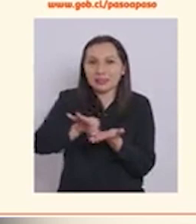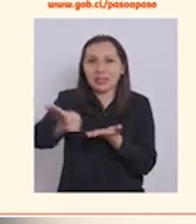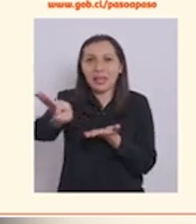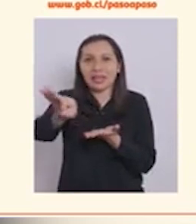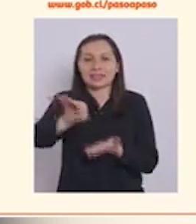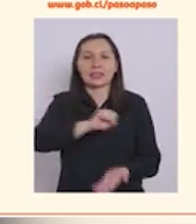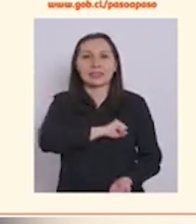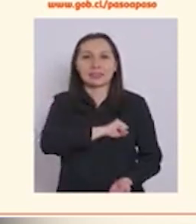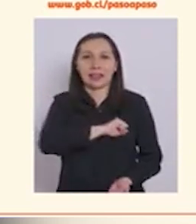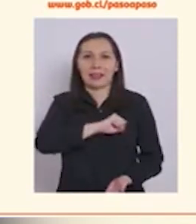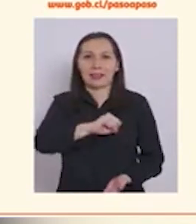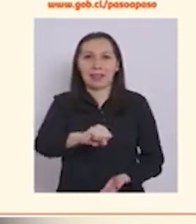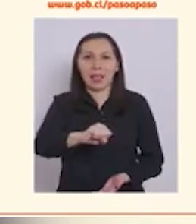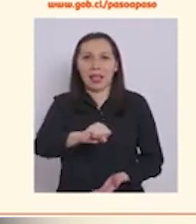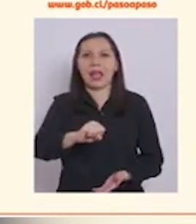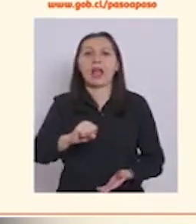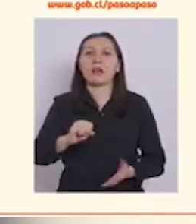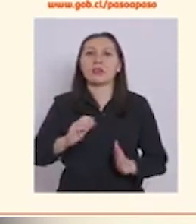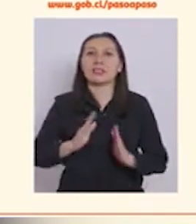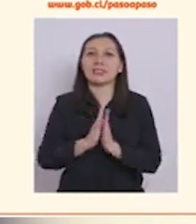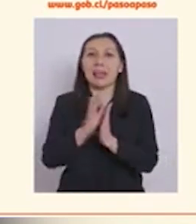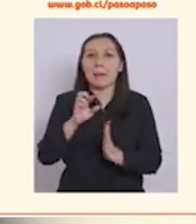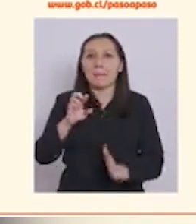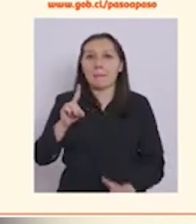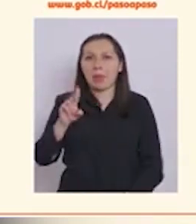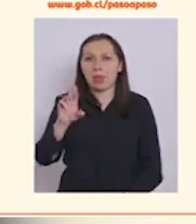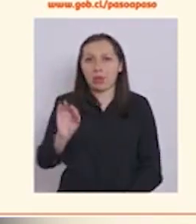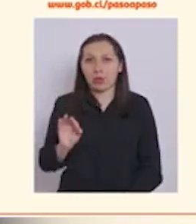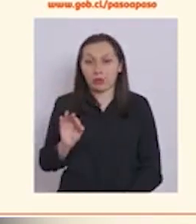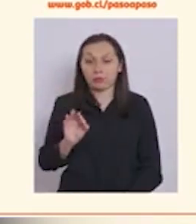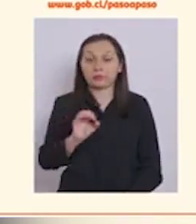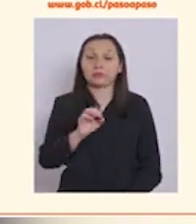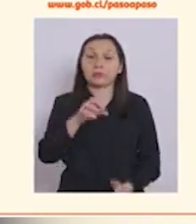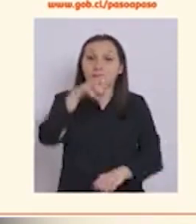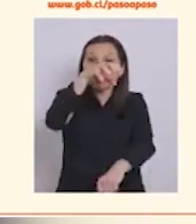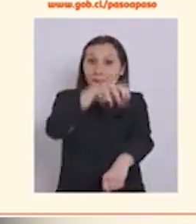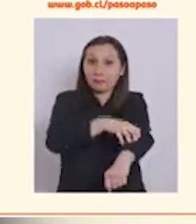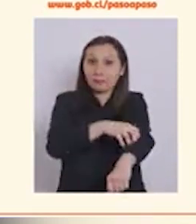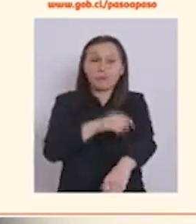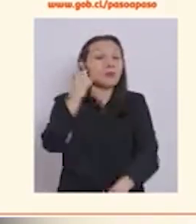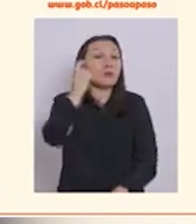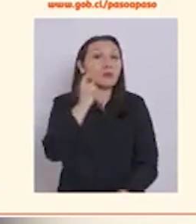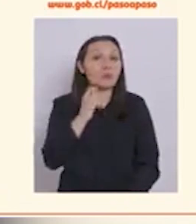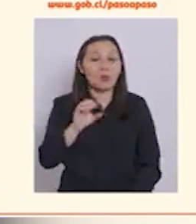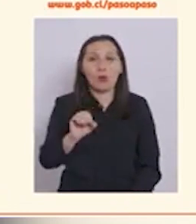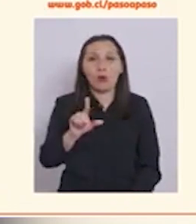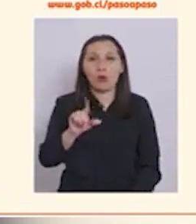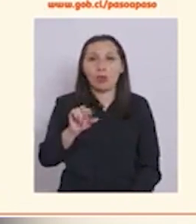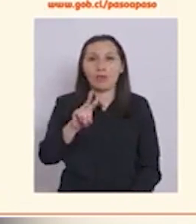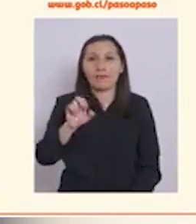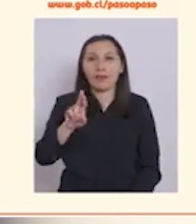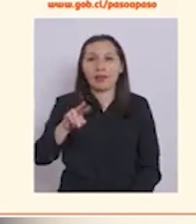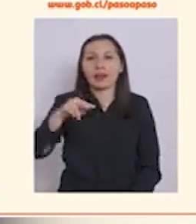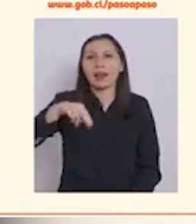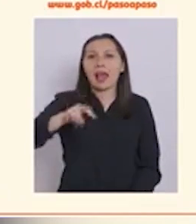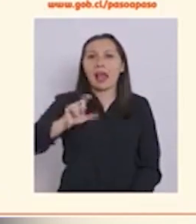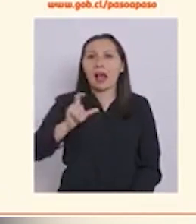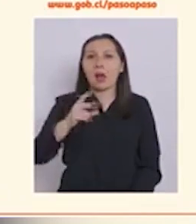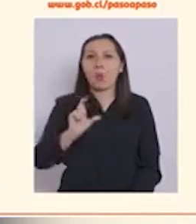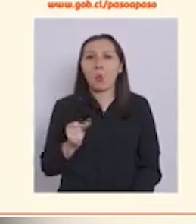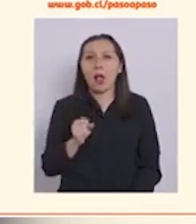cerrillos santiago y san pedro en la región de o'higgins olivar